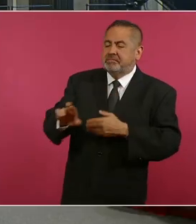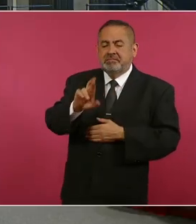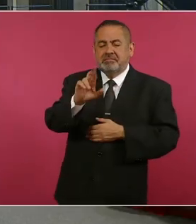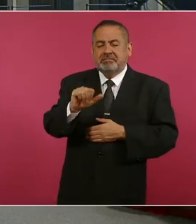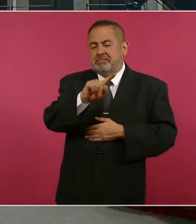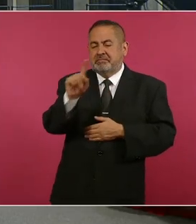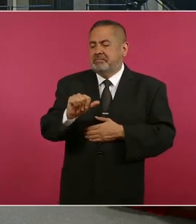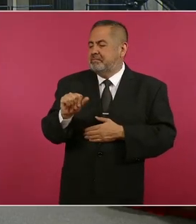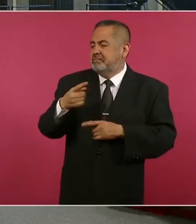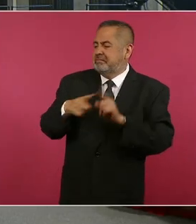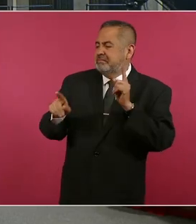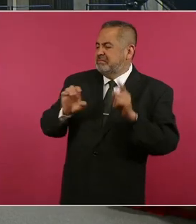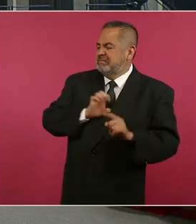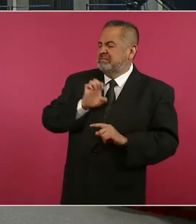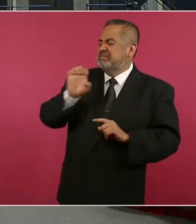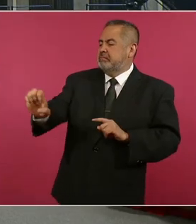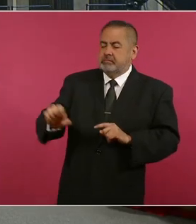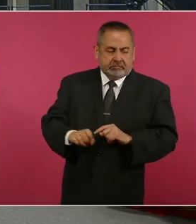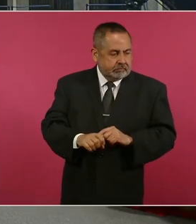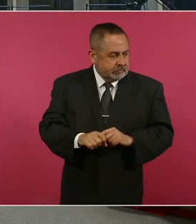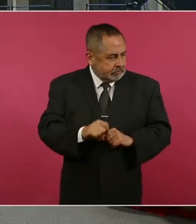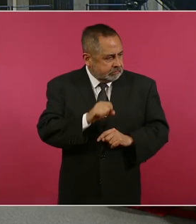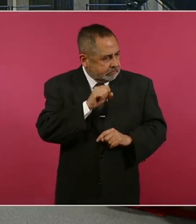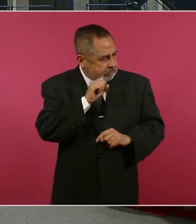Claro, ya